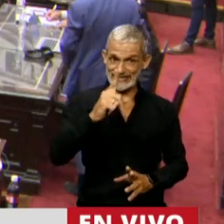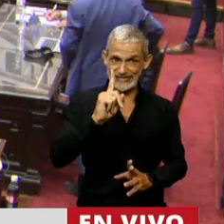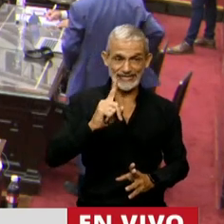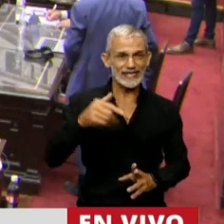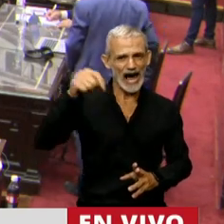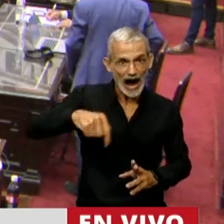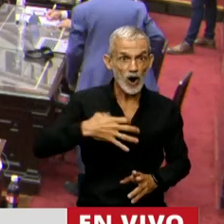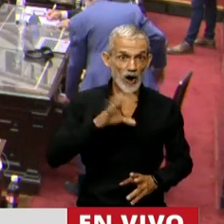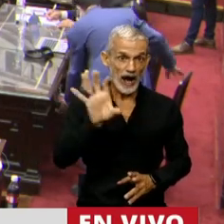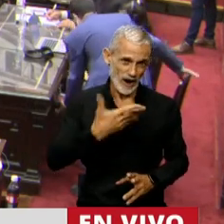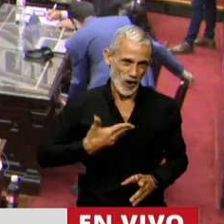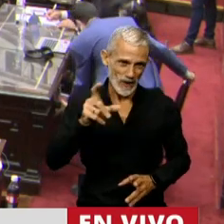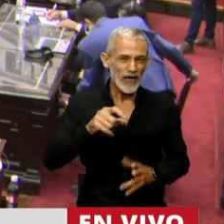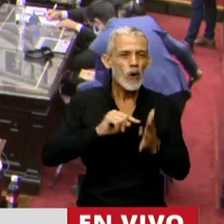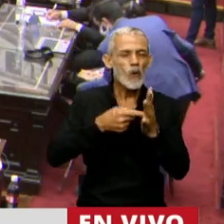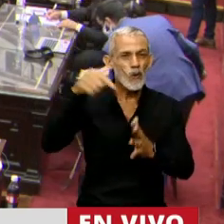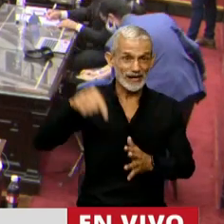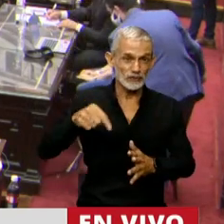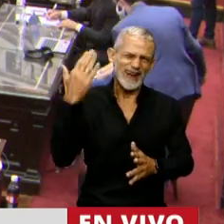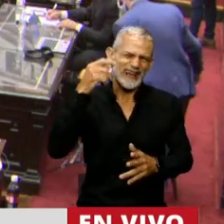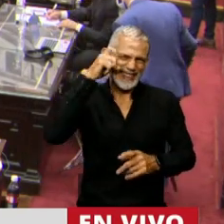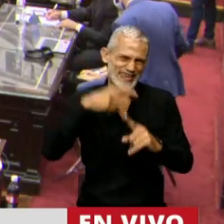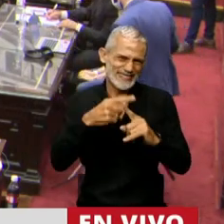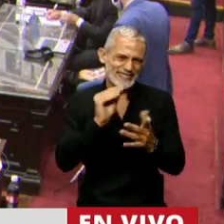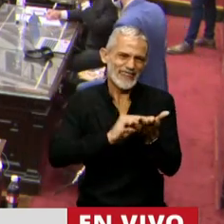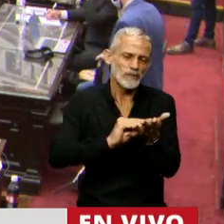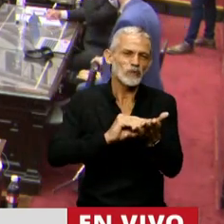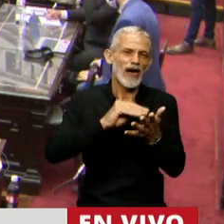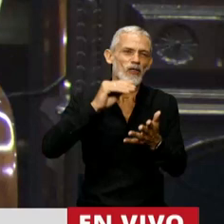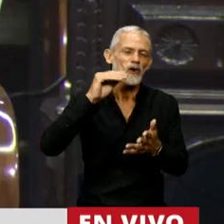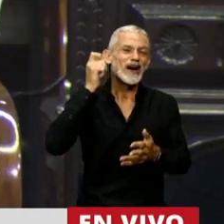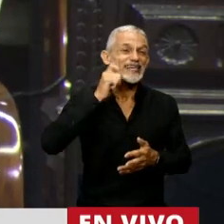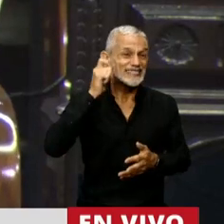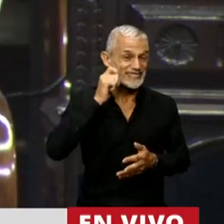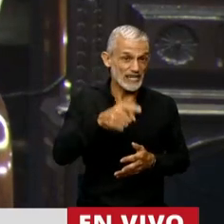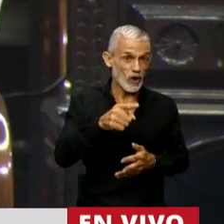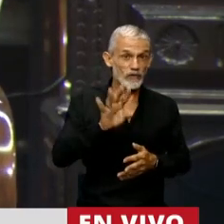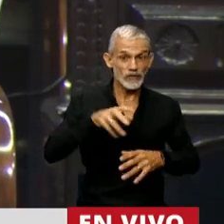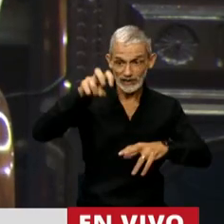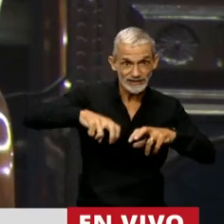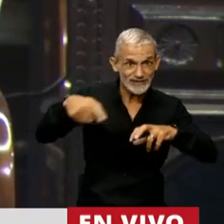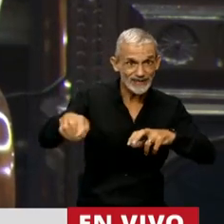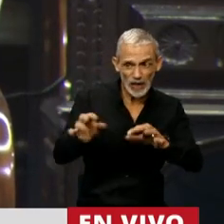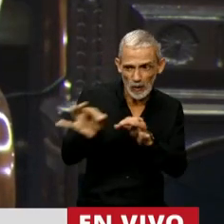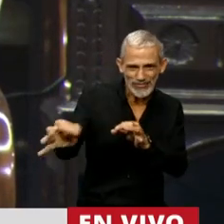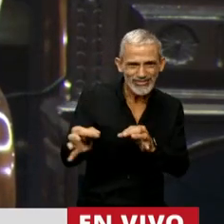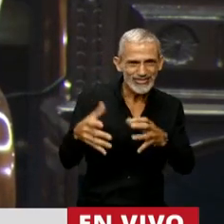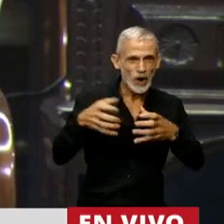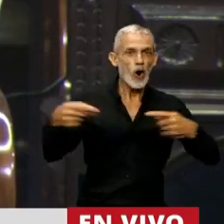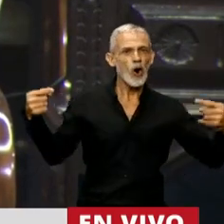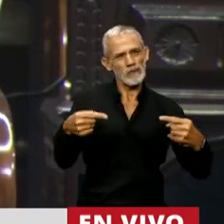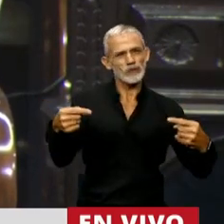actual gobernador de la provincia de Buenos Aires, entonces diputado nacional, Axel Kicillof, estaba sentado acá, muy cerquita, en lugar de la